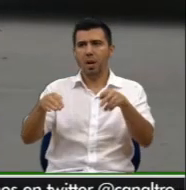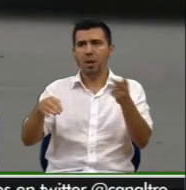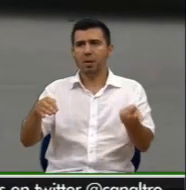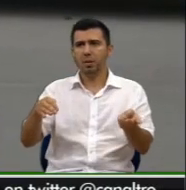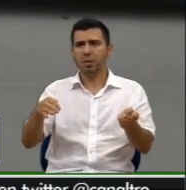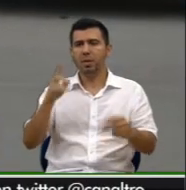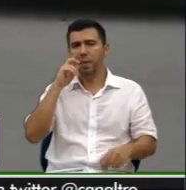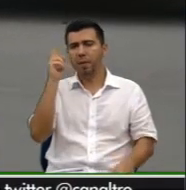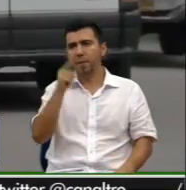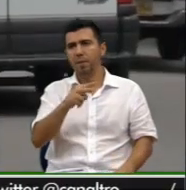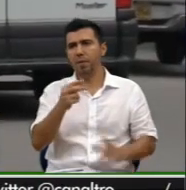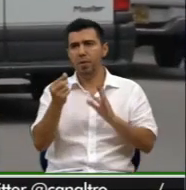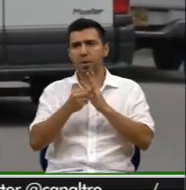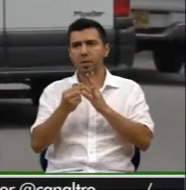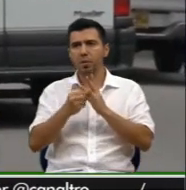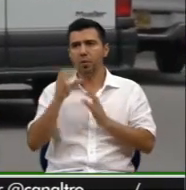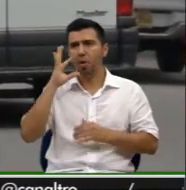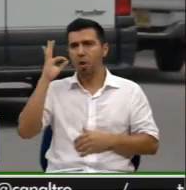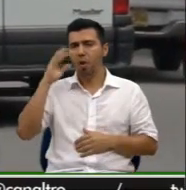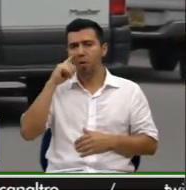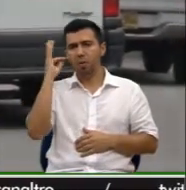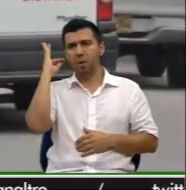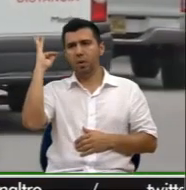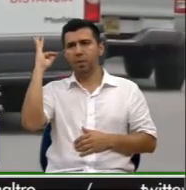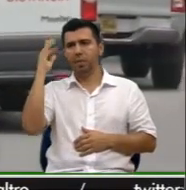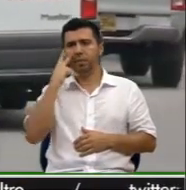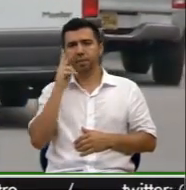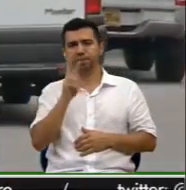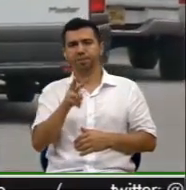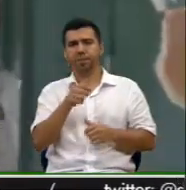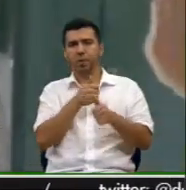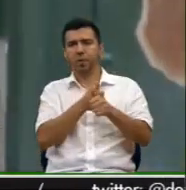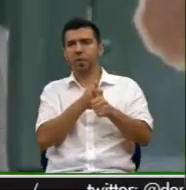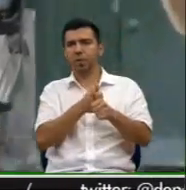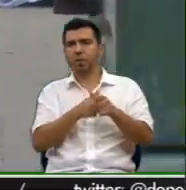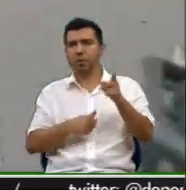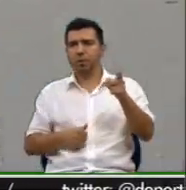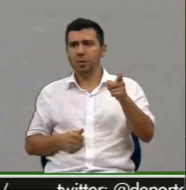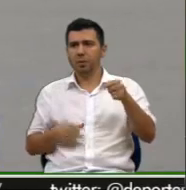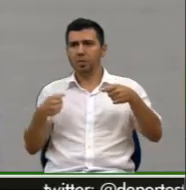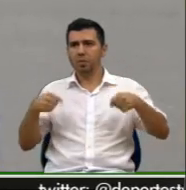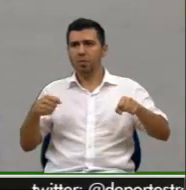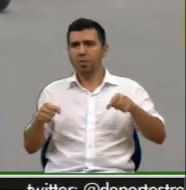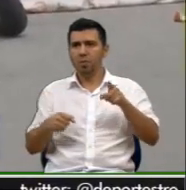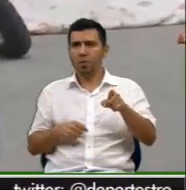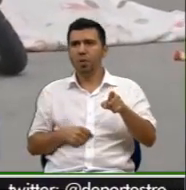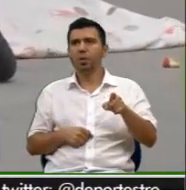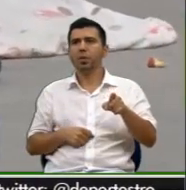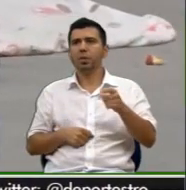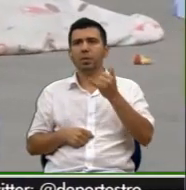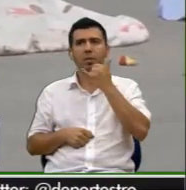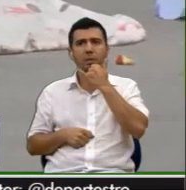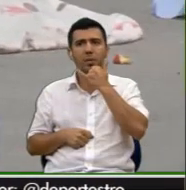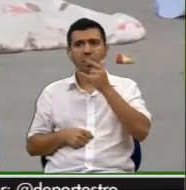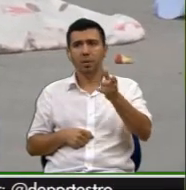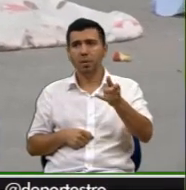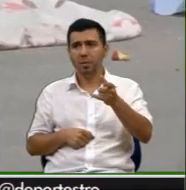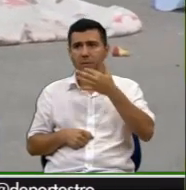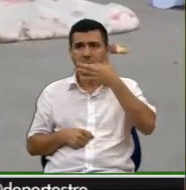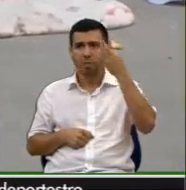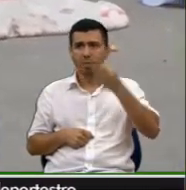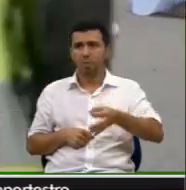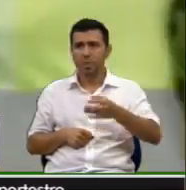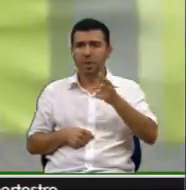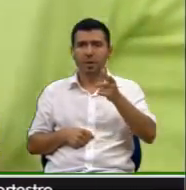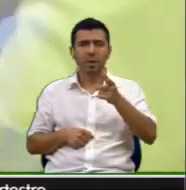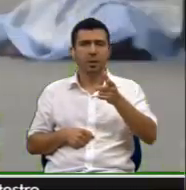testigo quien venía de detrás de las víctimas cuando conducía su motocicleta a quien por razones de seguridad le ocultamos